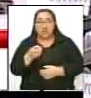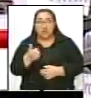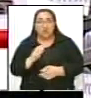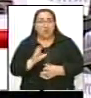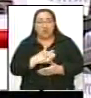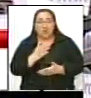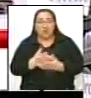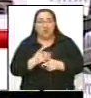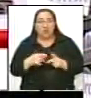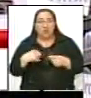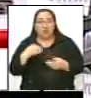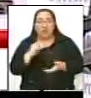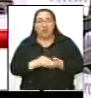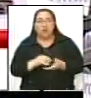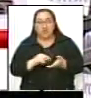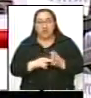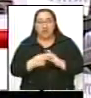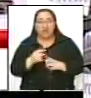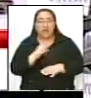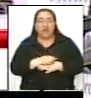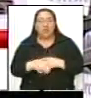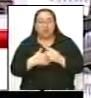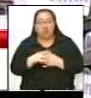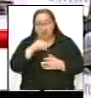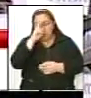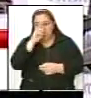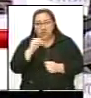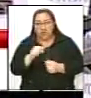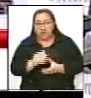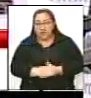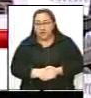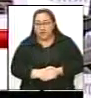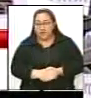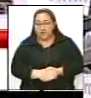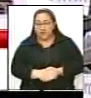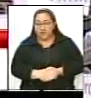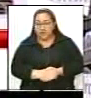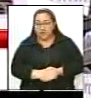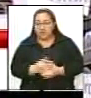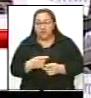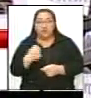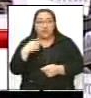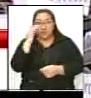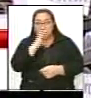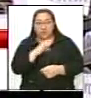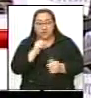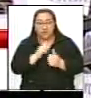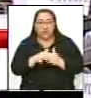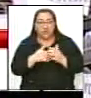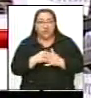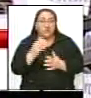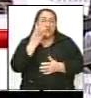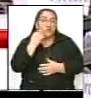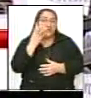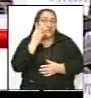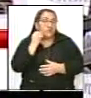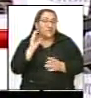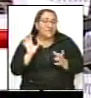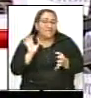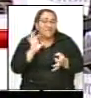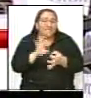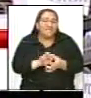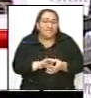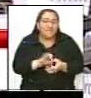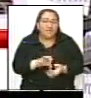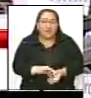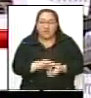no podemos ponernos al desarrollo del país, definitivamente. Pero tenemos que buscar, basado en las experiencias, unos candados